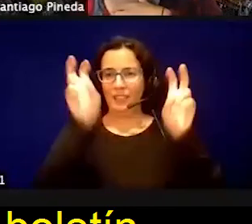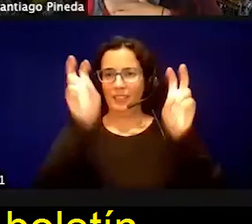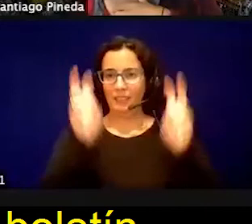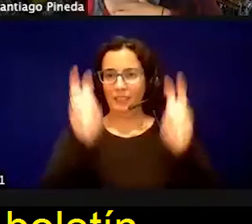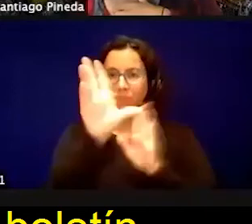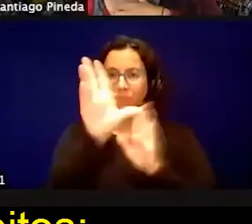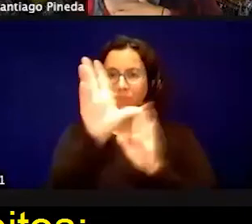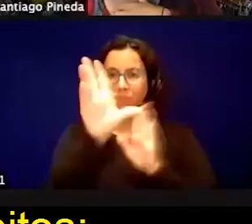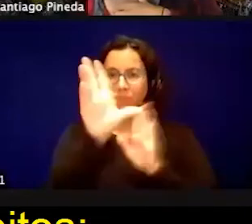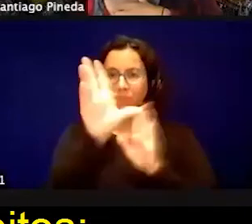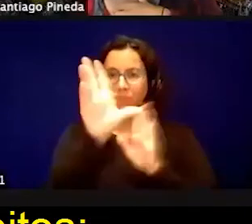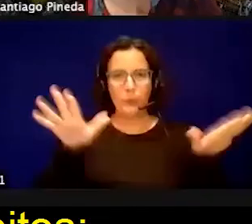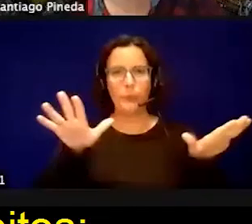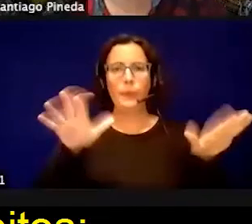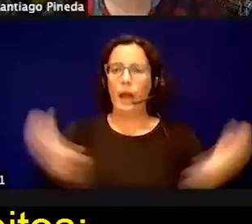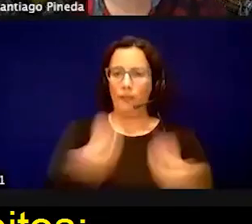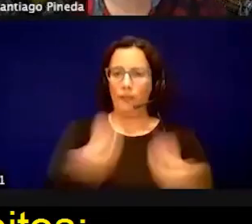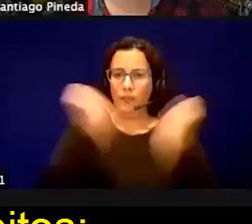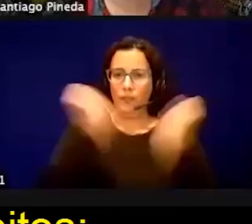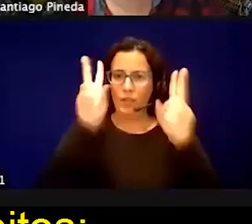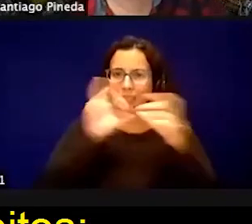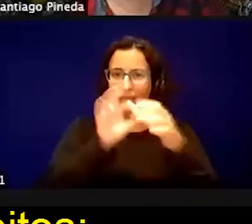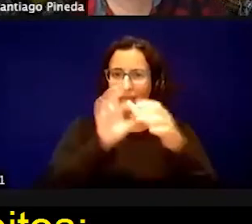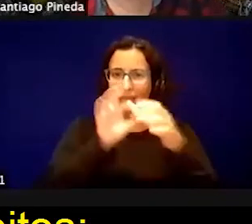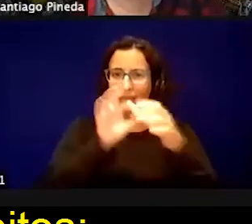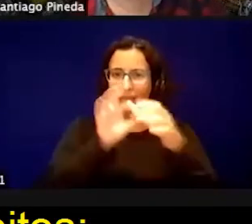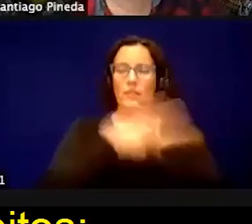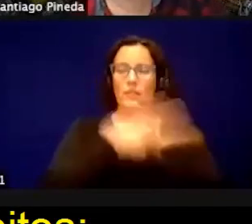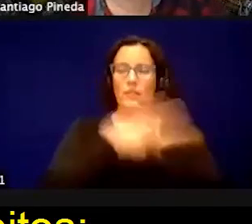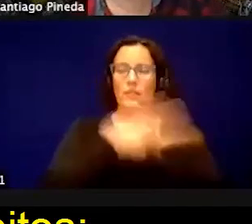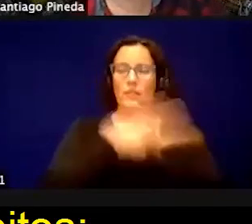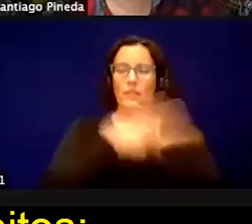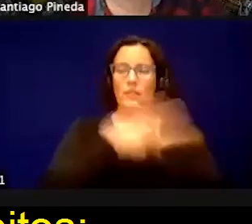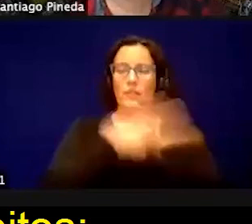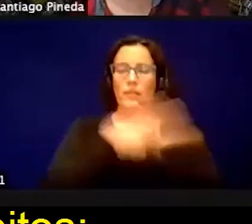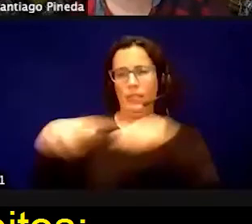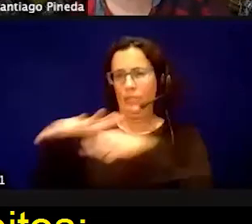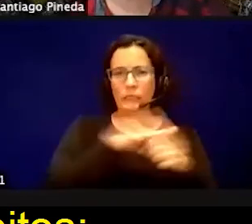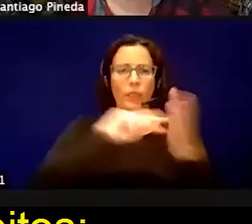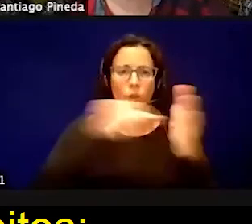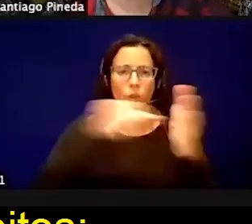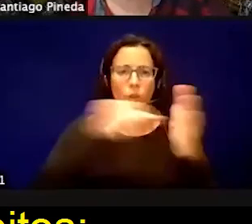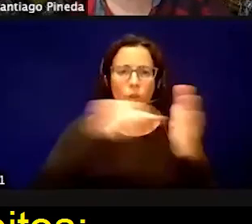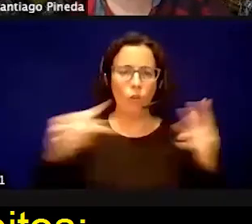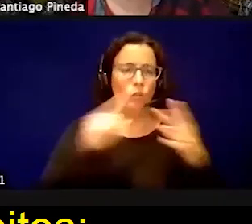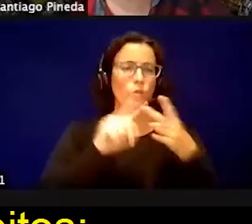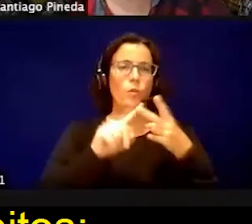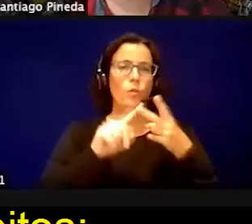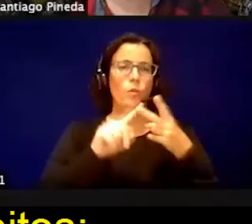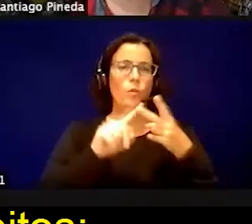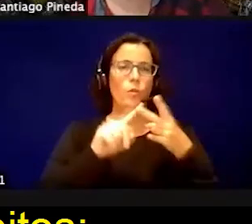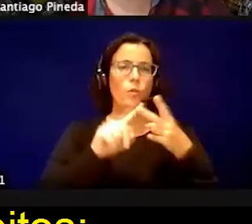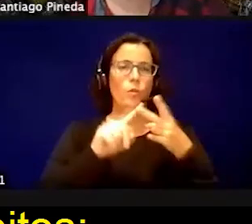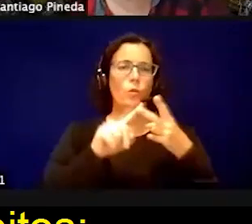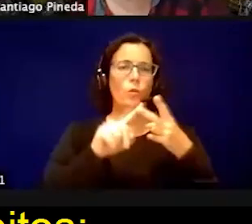acciones innovadoras en materia de accesibilidad, tanto en diferentes ámbitos, en ámbitos tecnológicos, en el ámbito del entorno construido, en el ámbito del turismo,